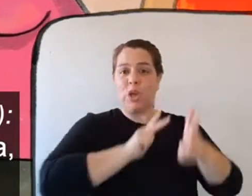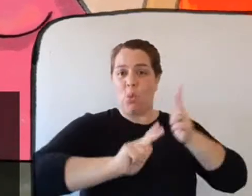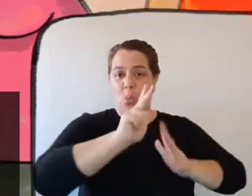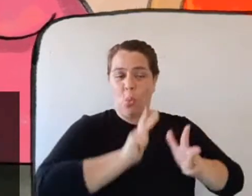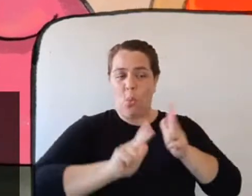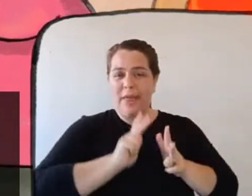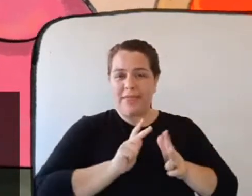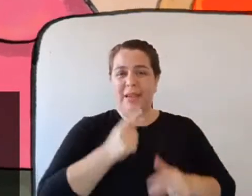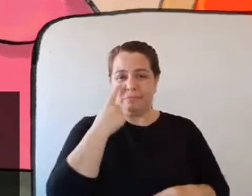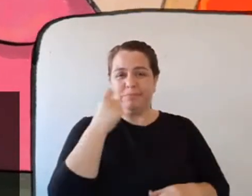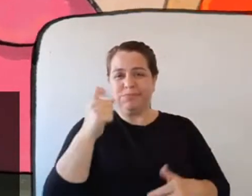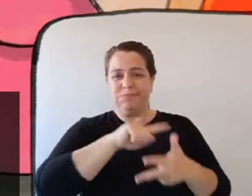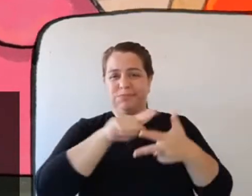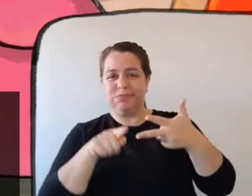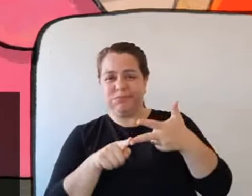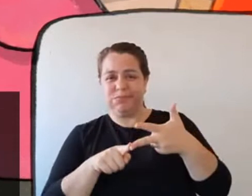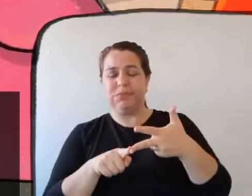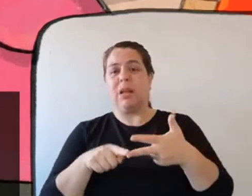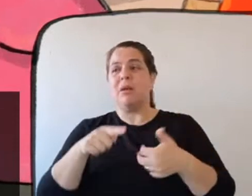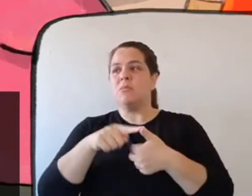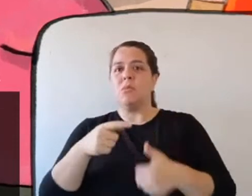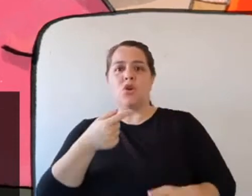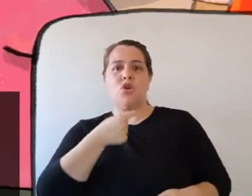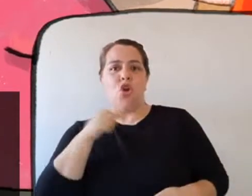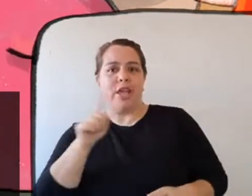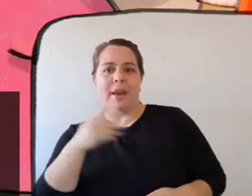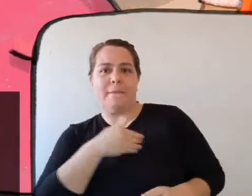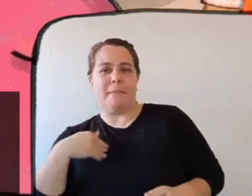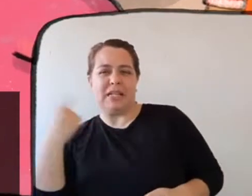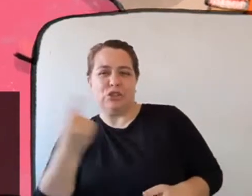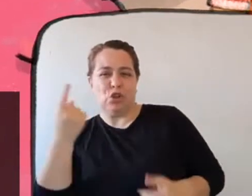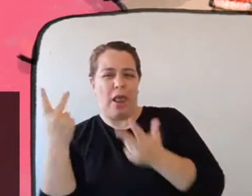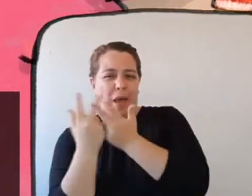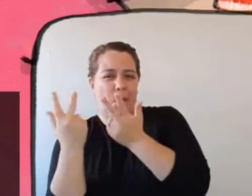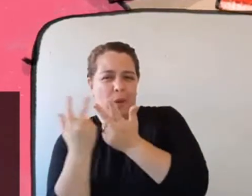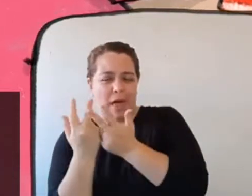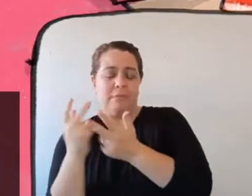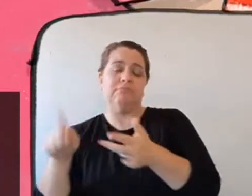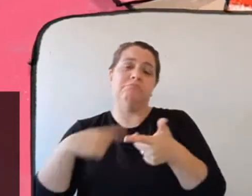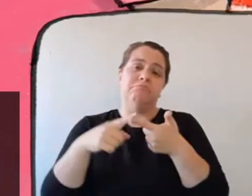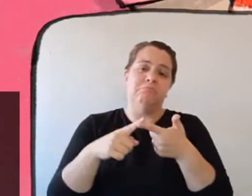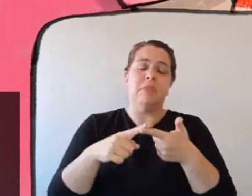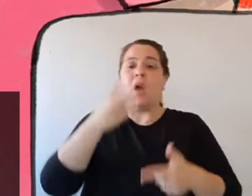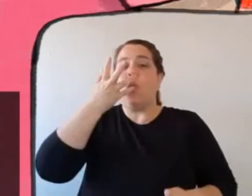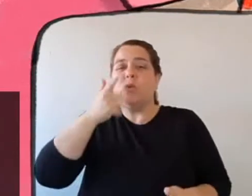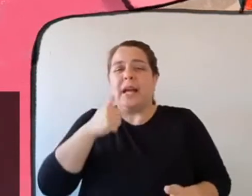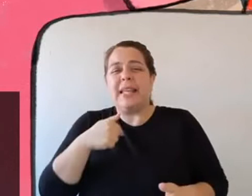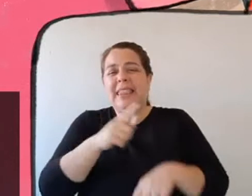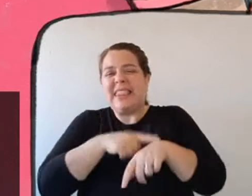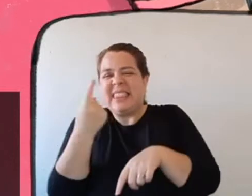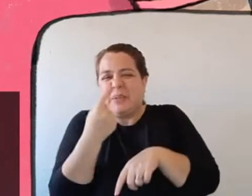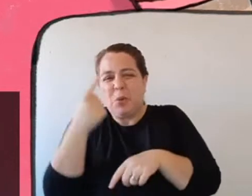las nenas dicen cosas como No me animo a hablar sola con mi mamá, me gustaría tener un ratito para